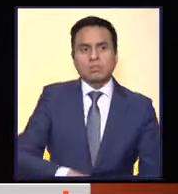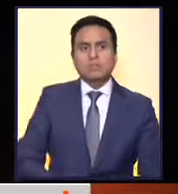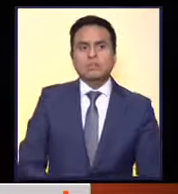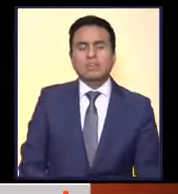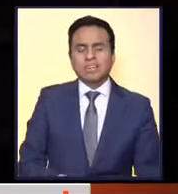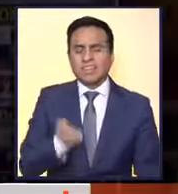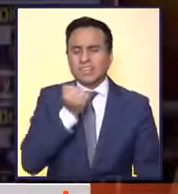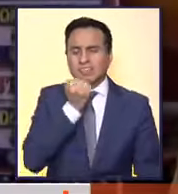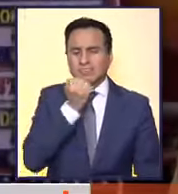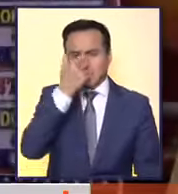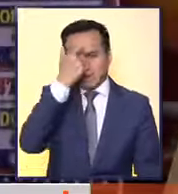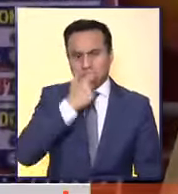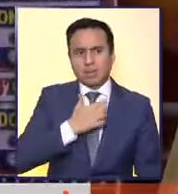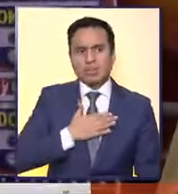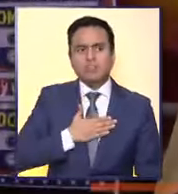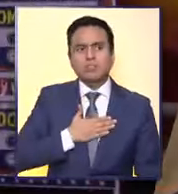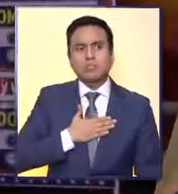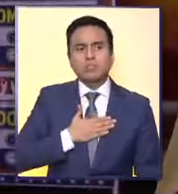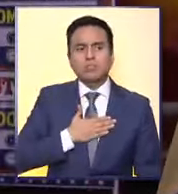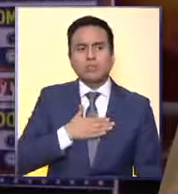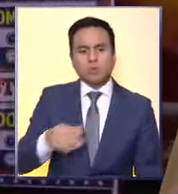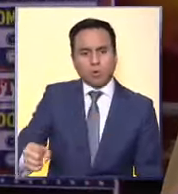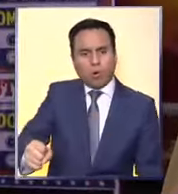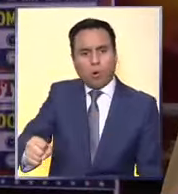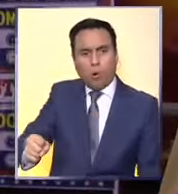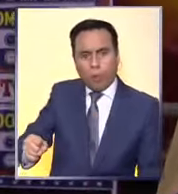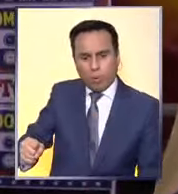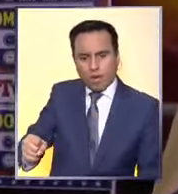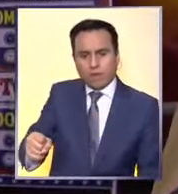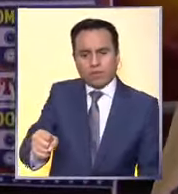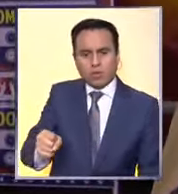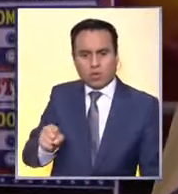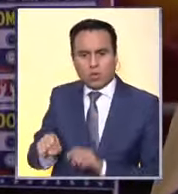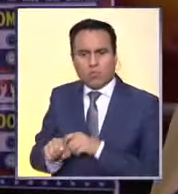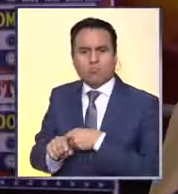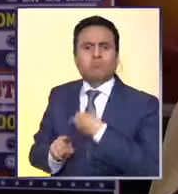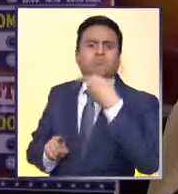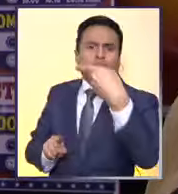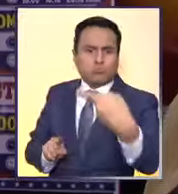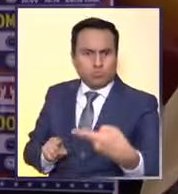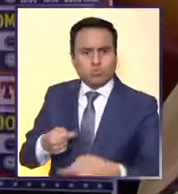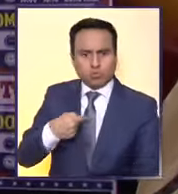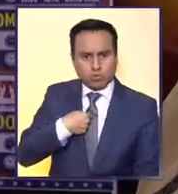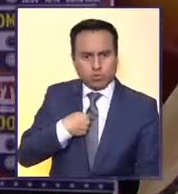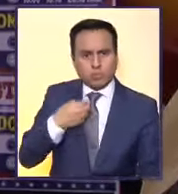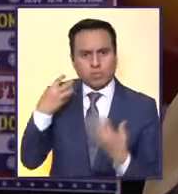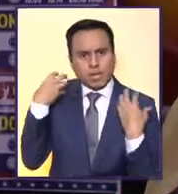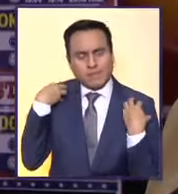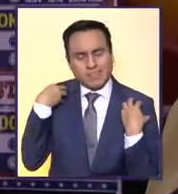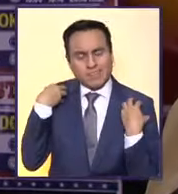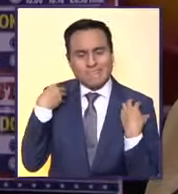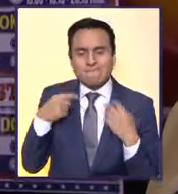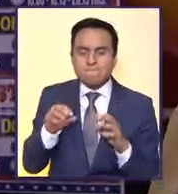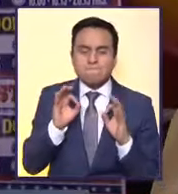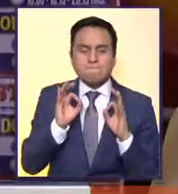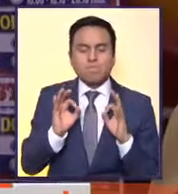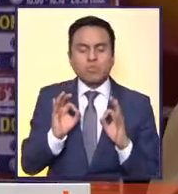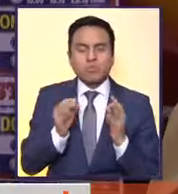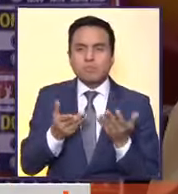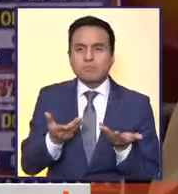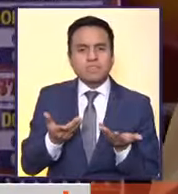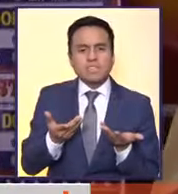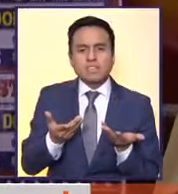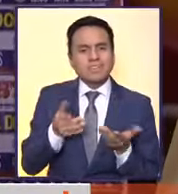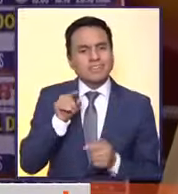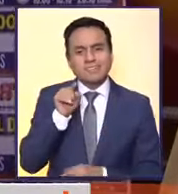error de mi parte, yo soy el que opera y dispara el cañón del hombre bala. Normalmente